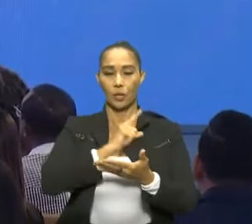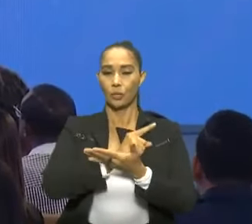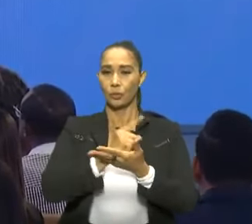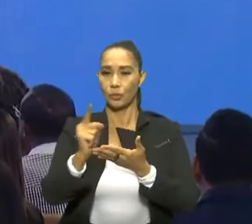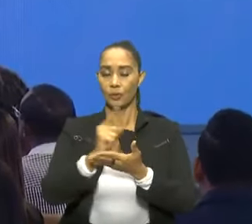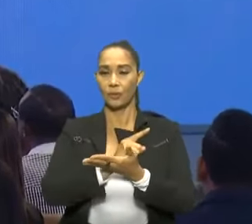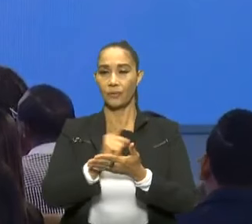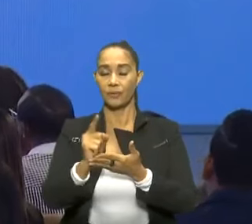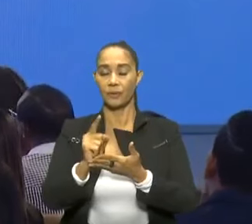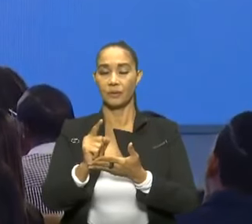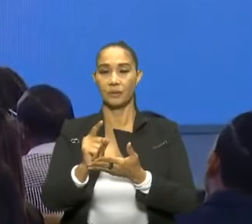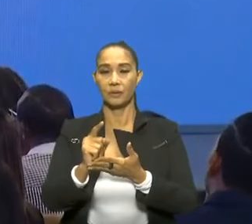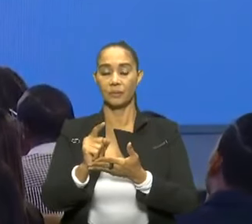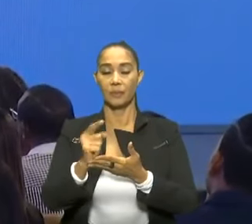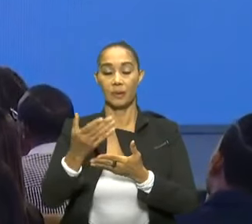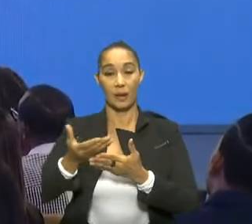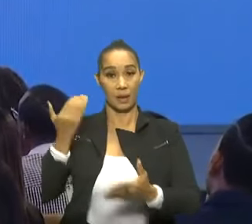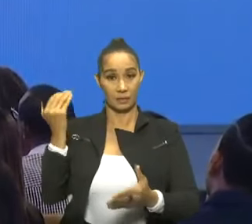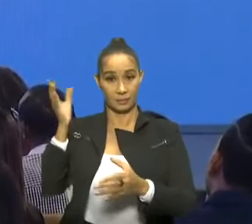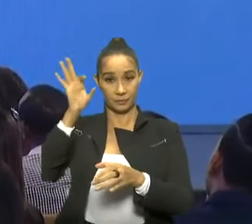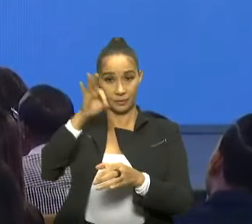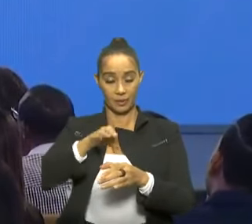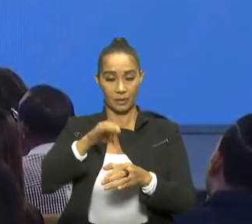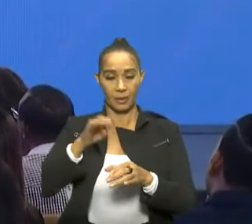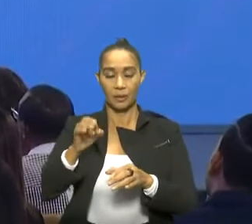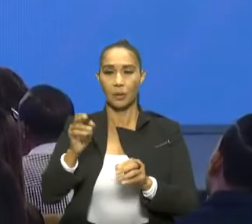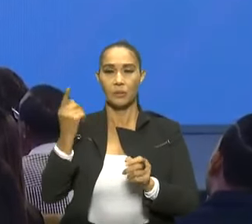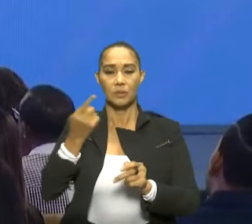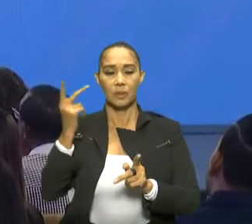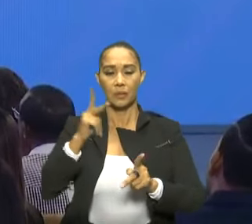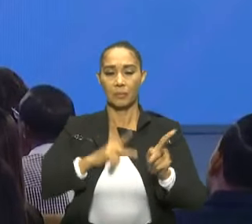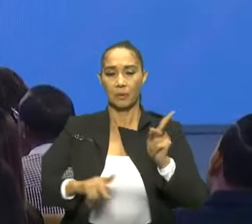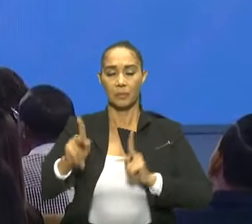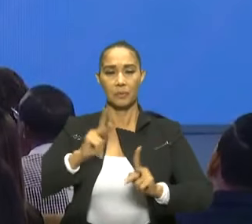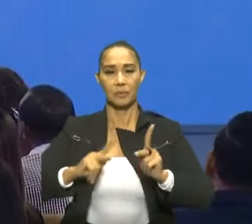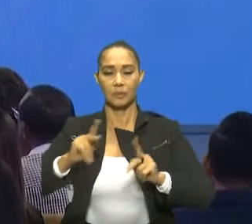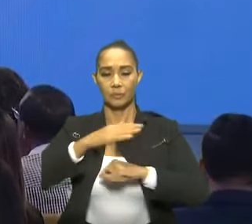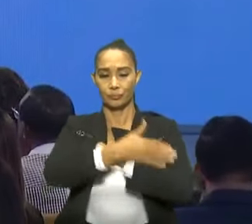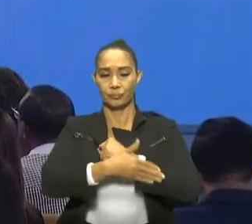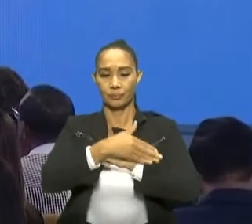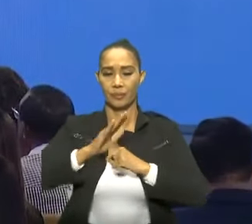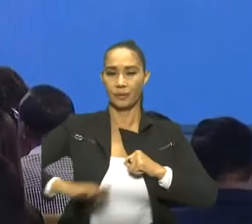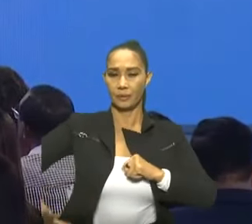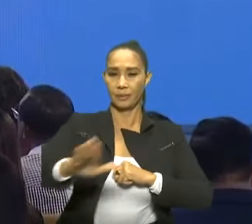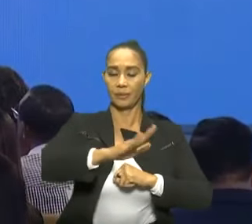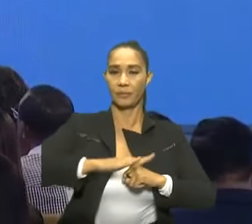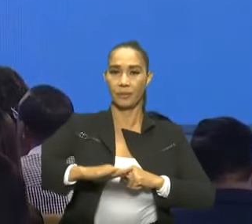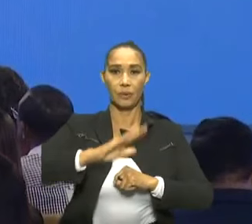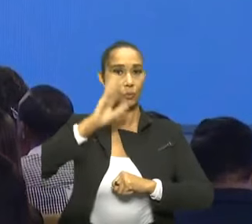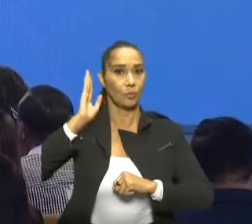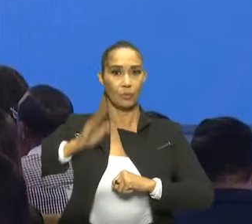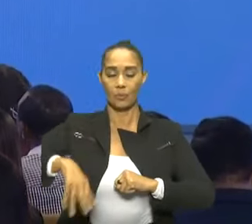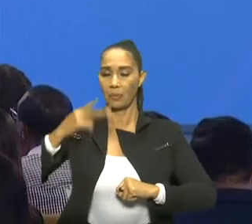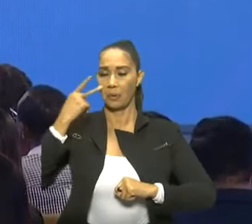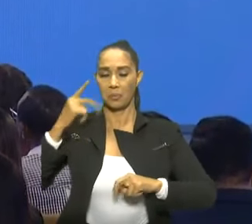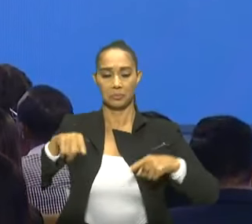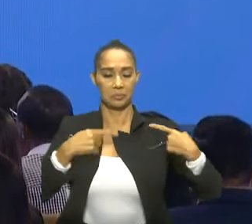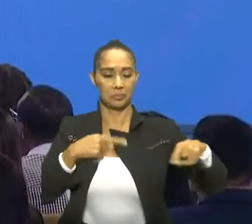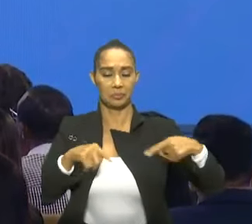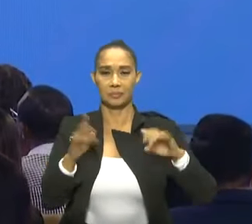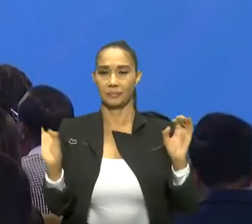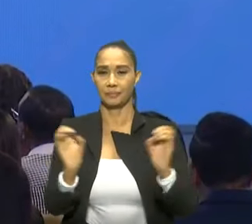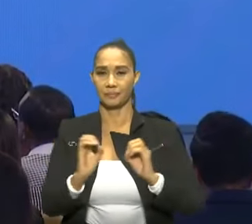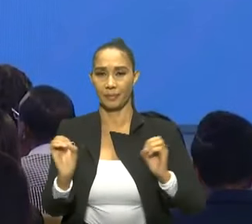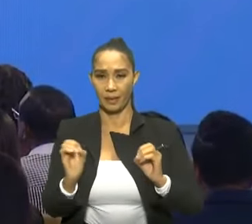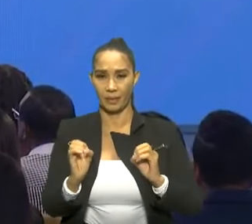semana, antes de las elecciones, yo he estado siempre presente en todo el país. Y nunca hemos tenido ningún